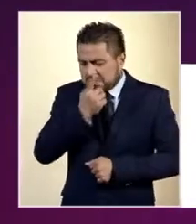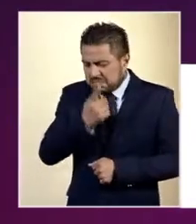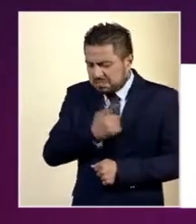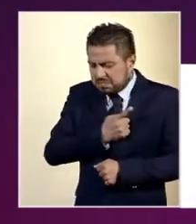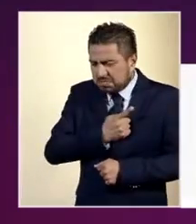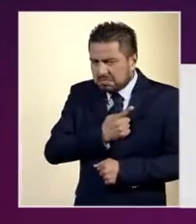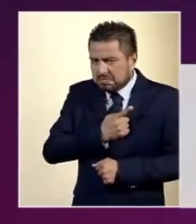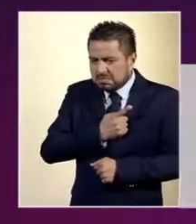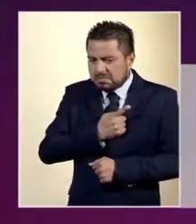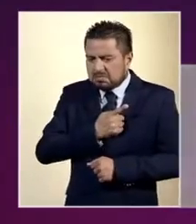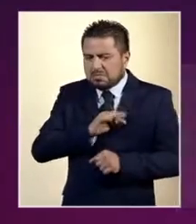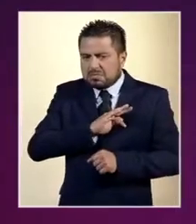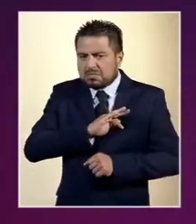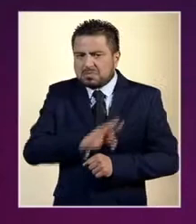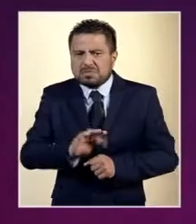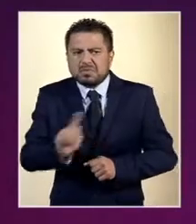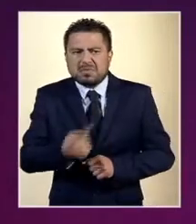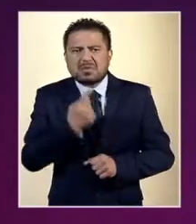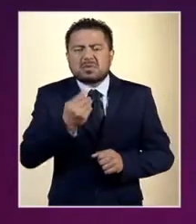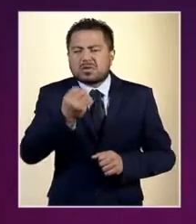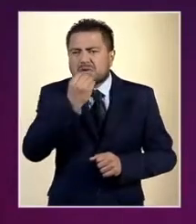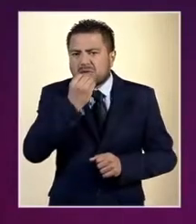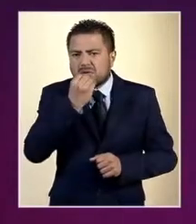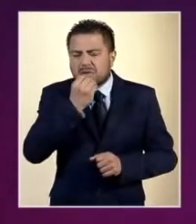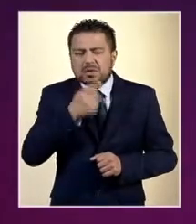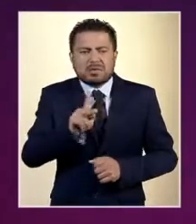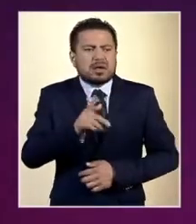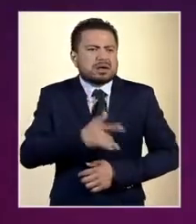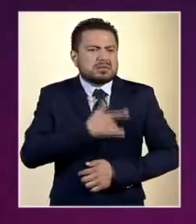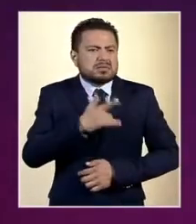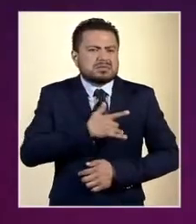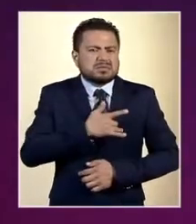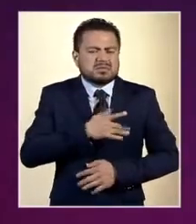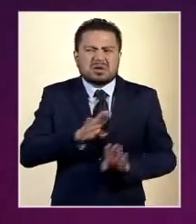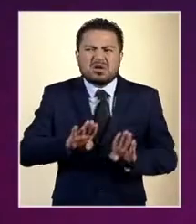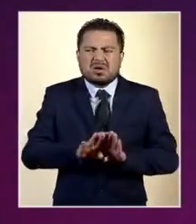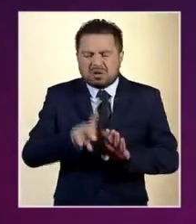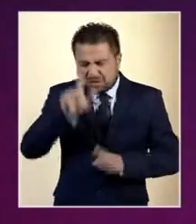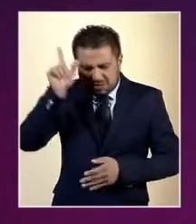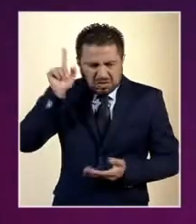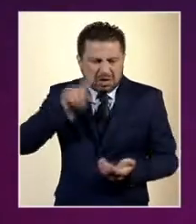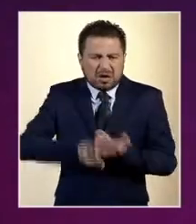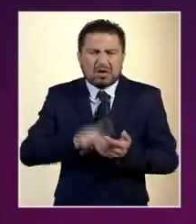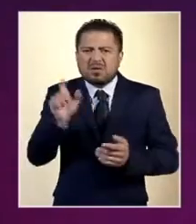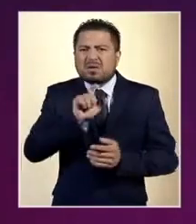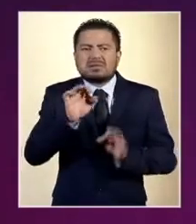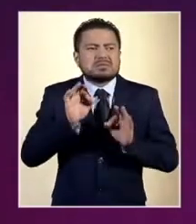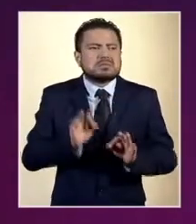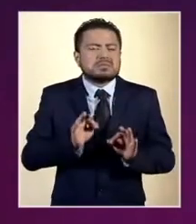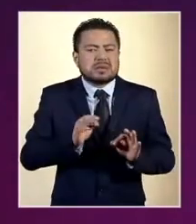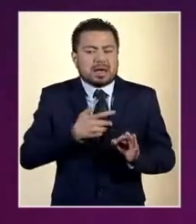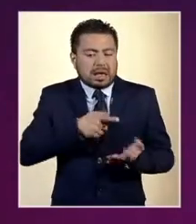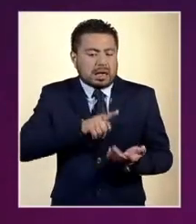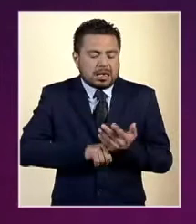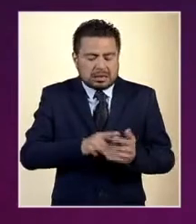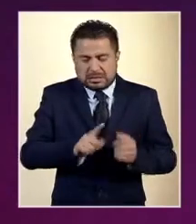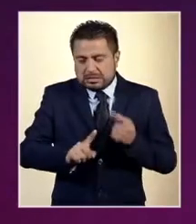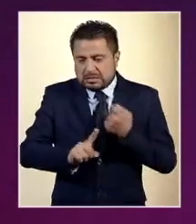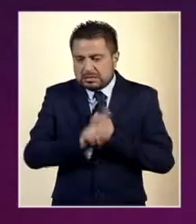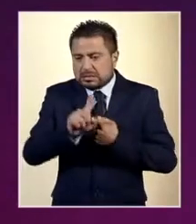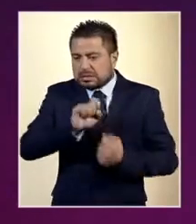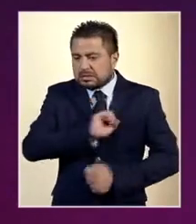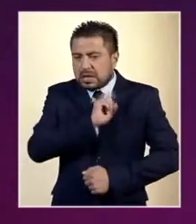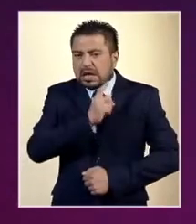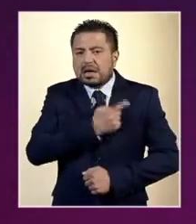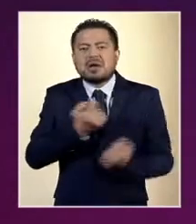¿no? Puede ser comida, pero nos parece inocuo, cuando en realidad tiene afectaciones para la